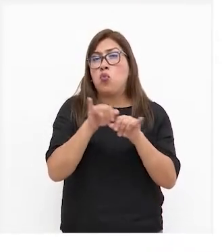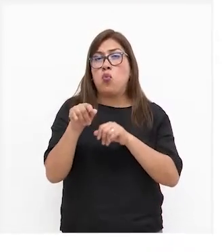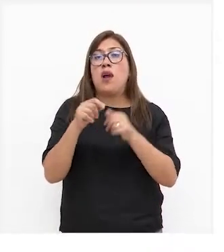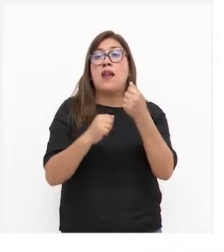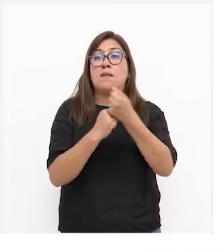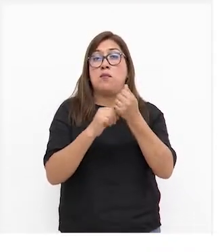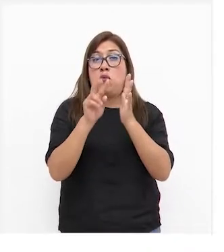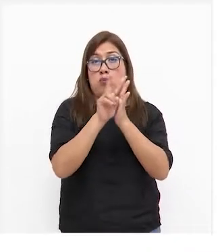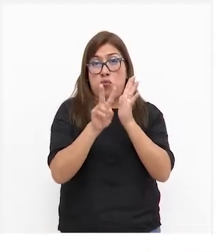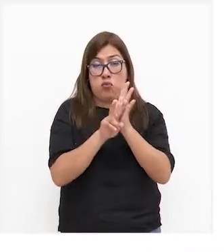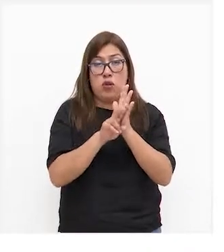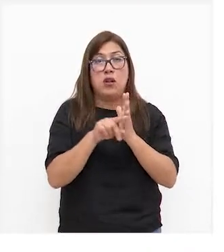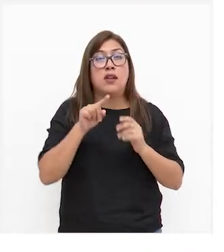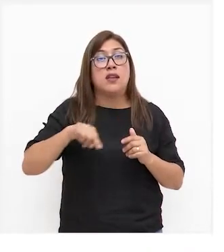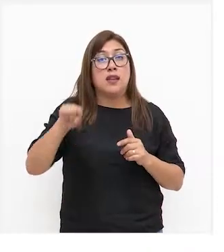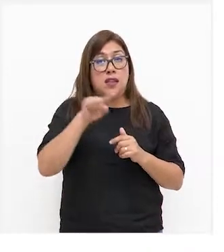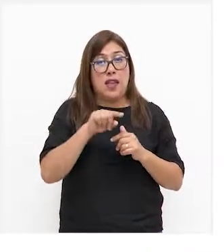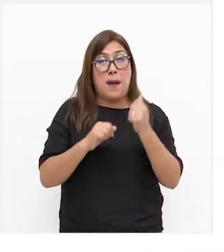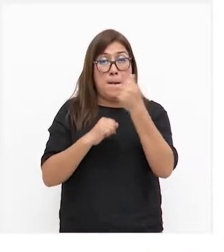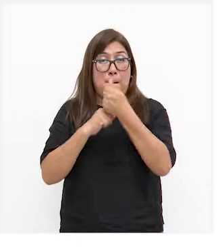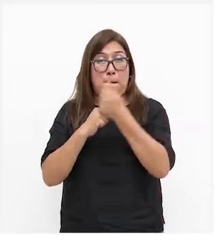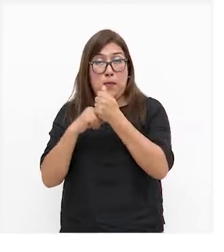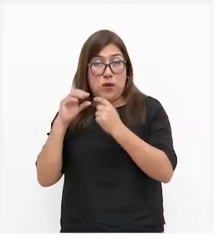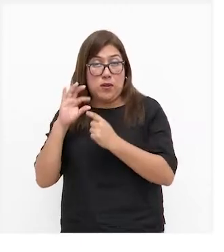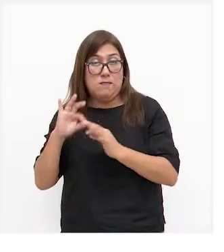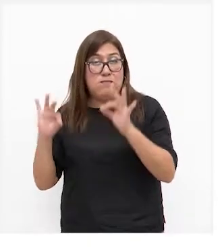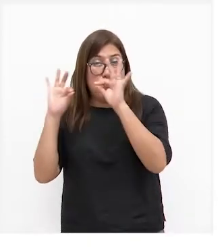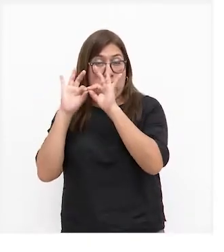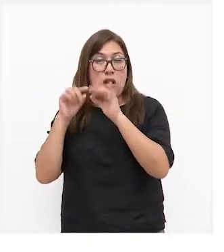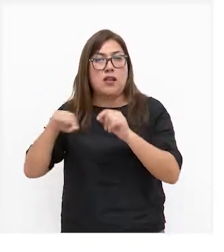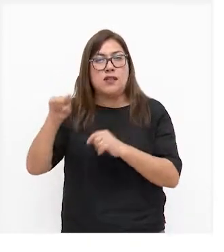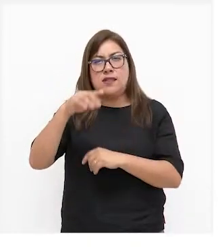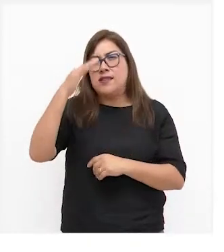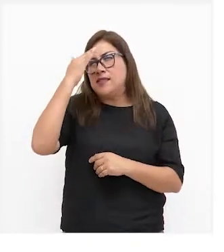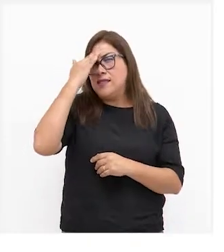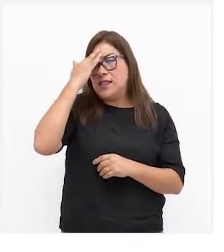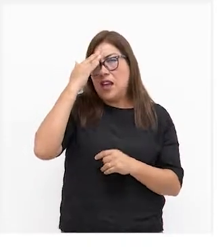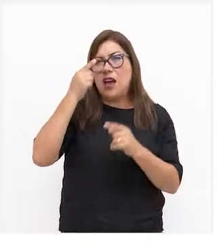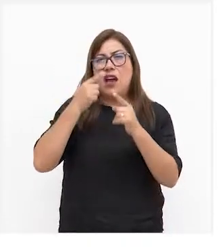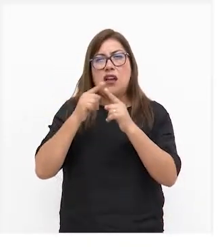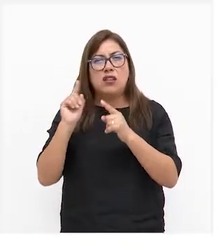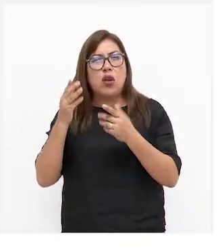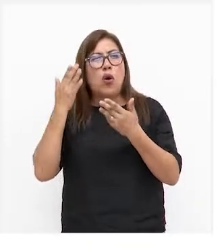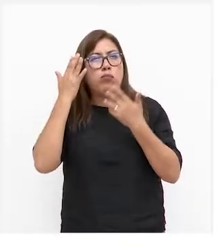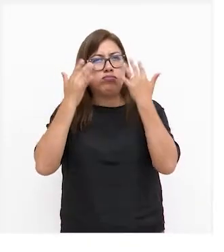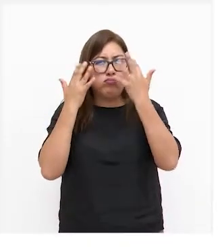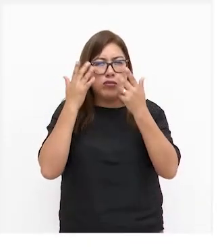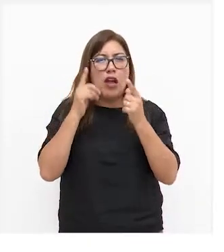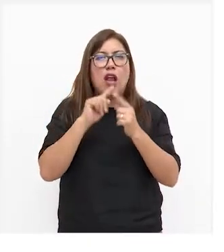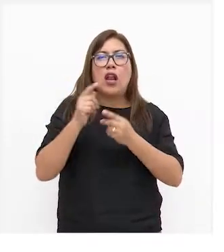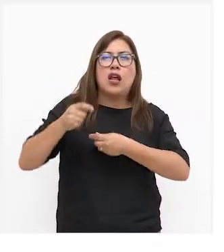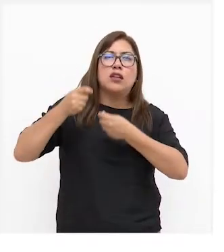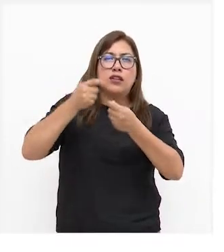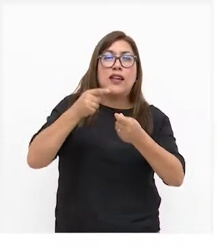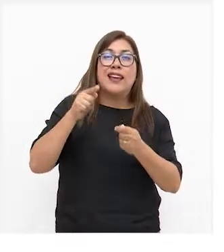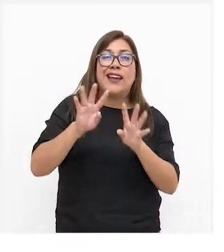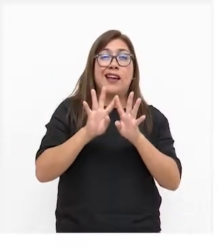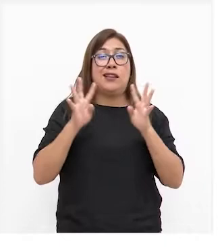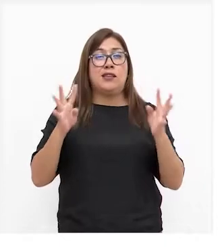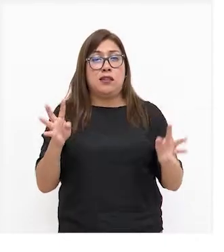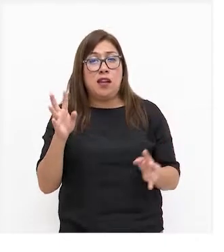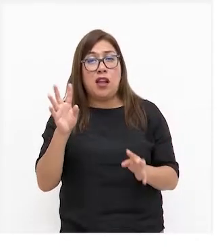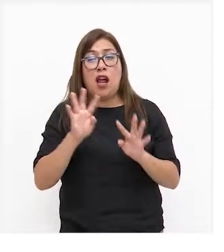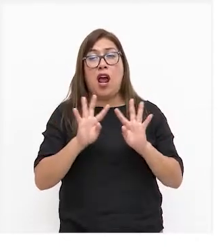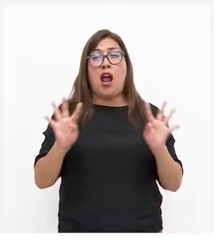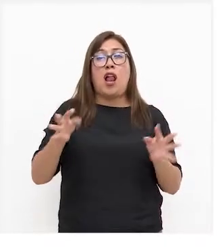apoyos voluntarios, los apoyos excepcionales toman en cuenta los mismos criterios para su designación. En la audiencia,